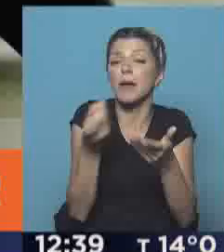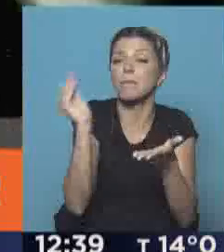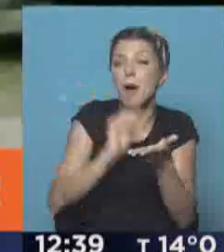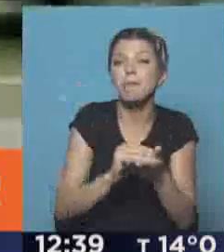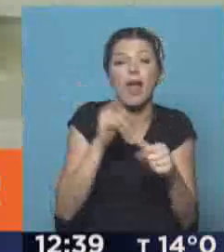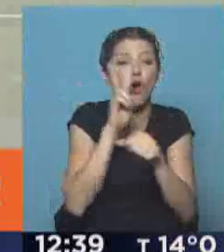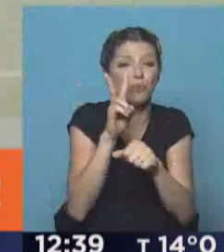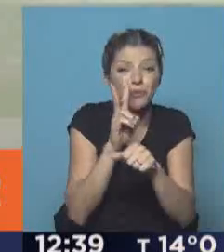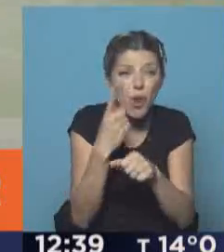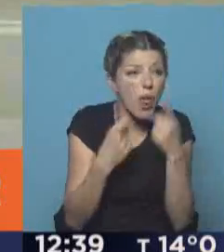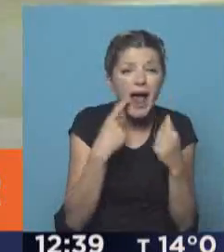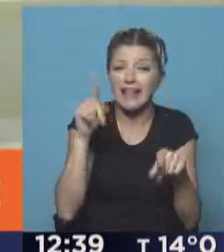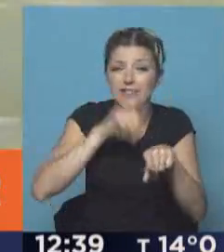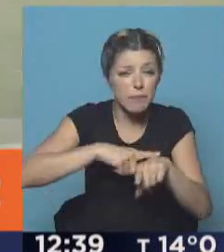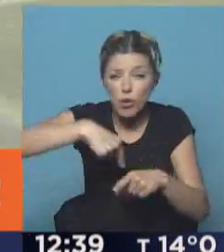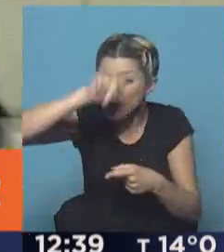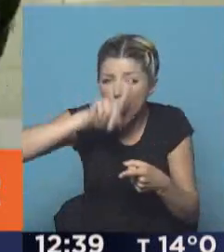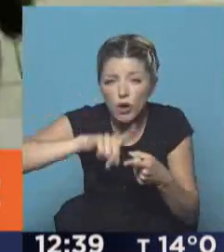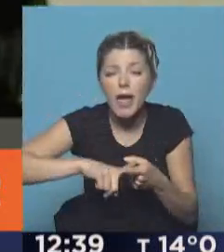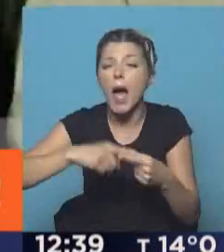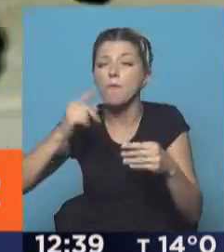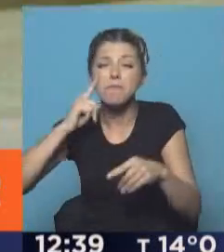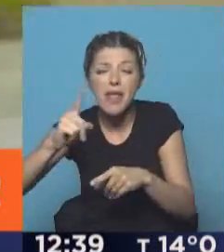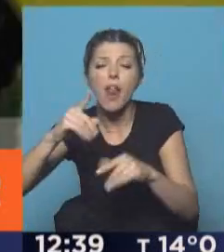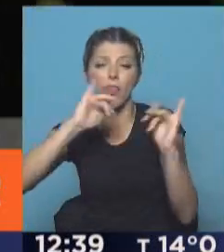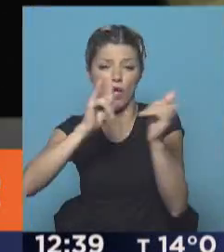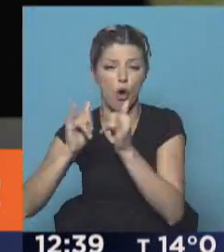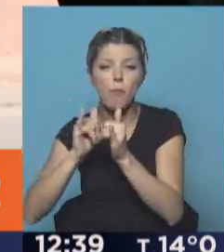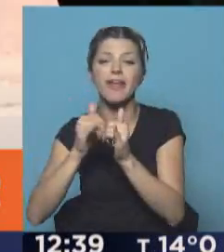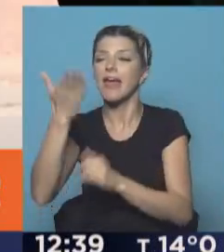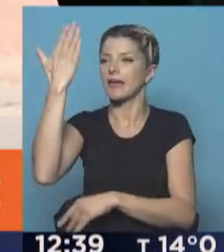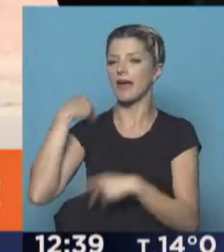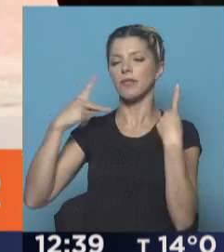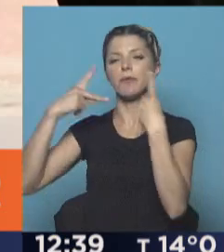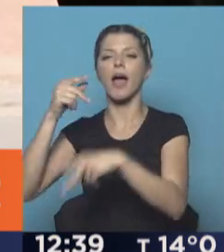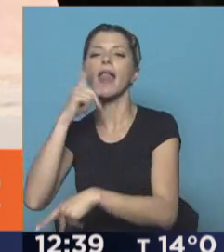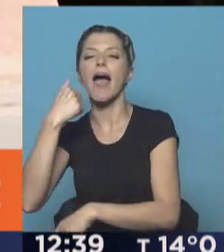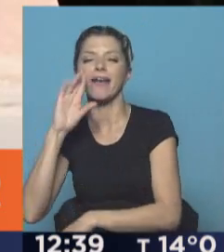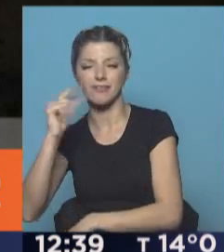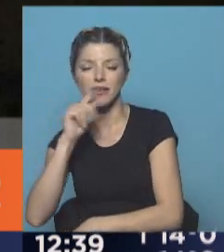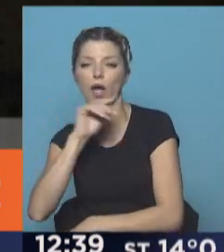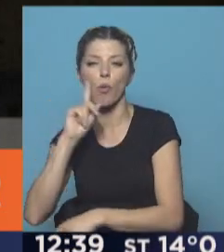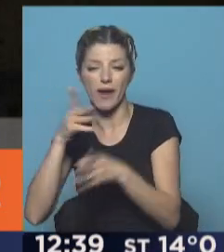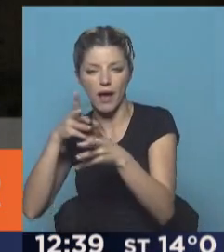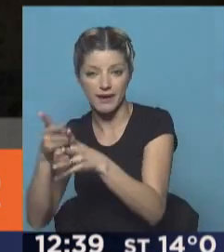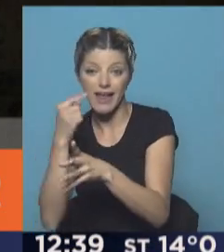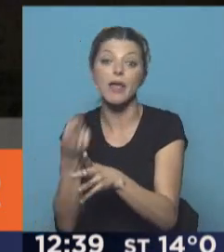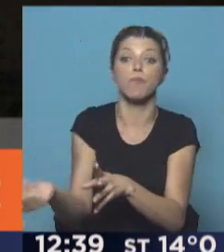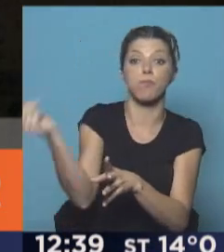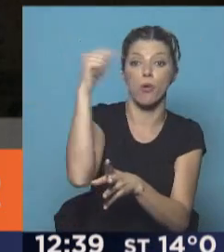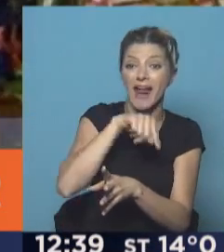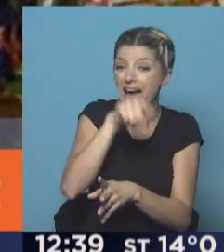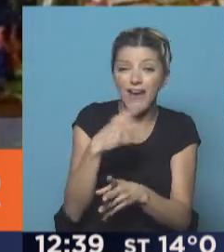vigilar a tiempo completo a los miles de jóvenes que regresaron tras viajar a combatir en Siria e Irak y ahora,